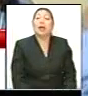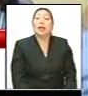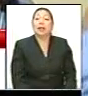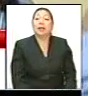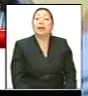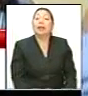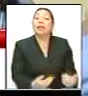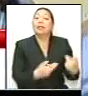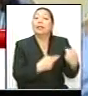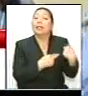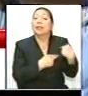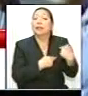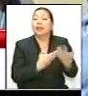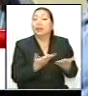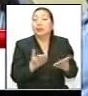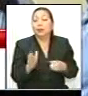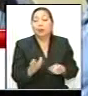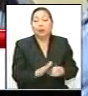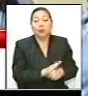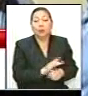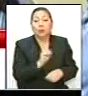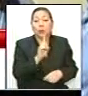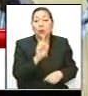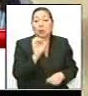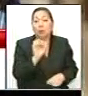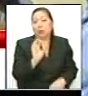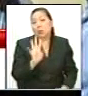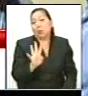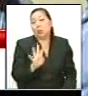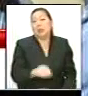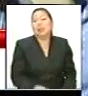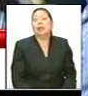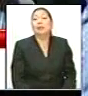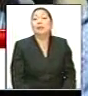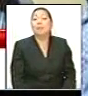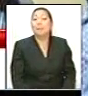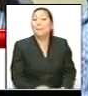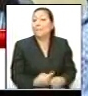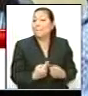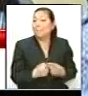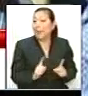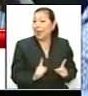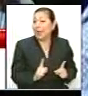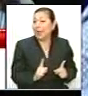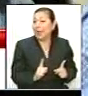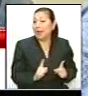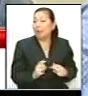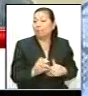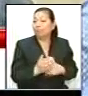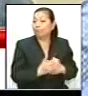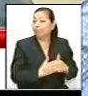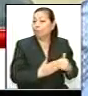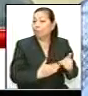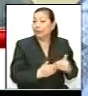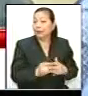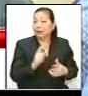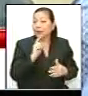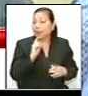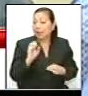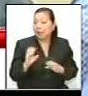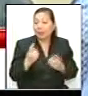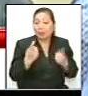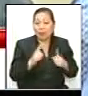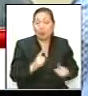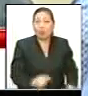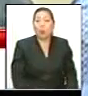le corresponde un coeficiente de 1.4. Sin embargo, la construcción está siendo realizada de